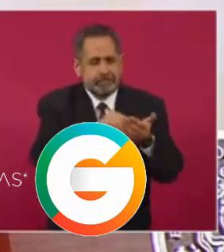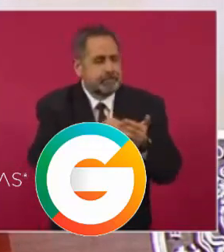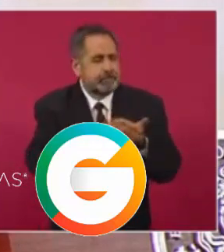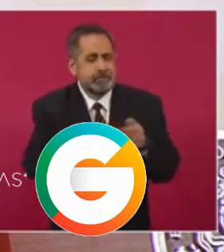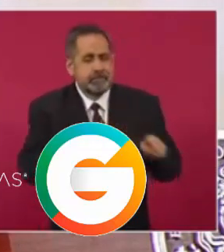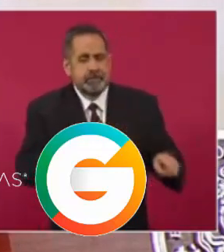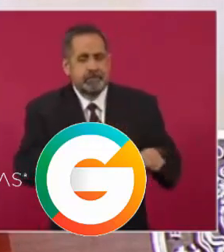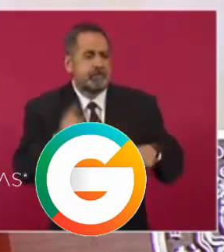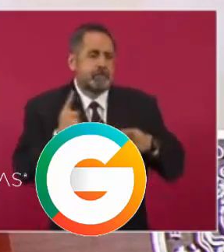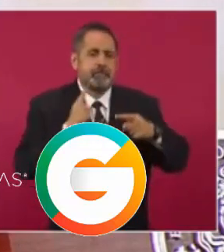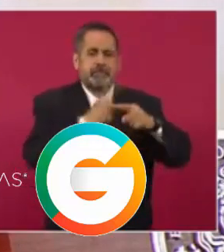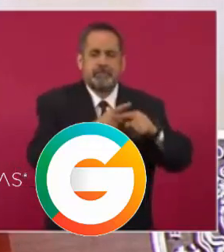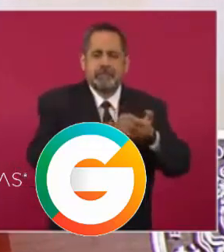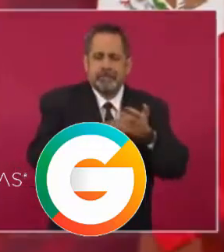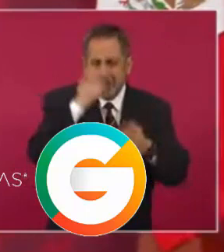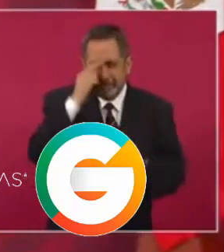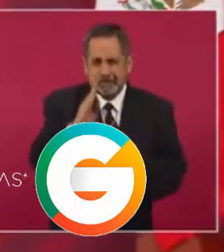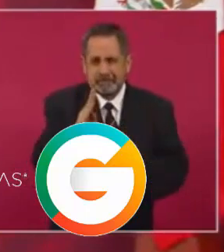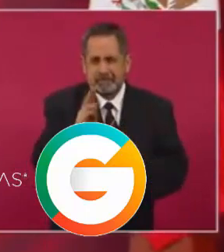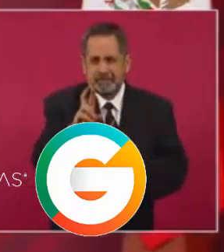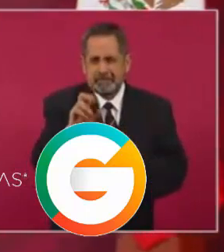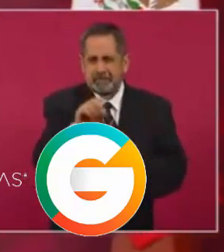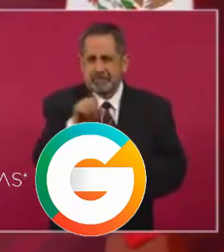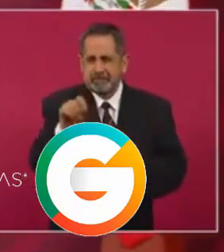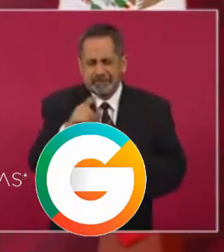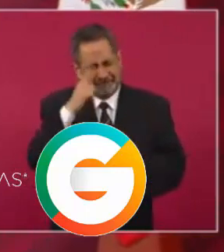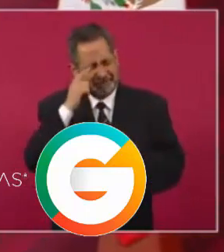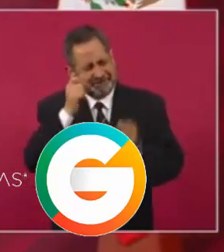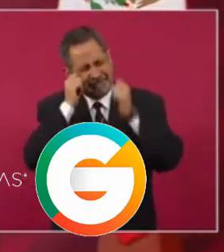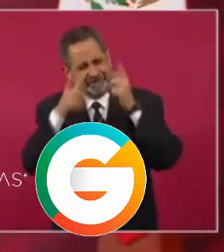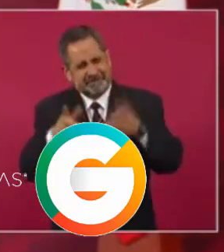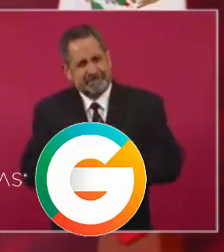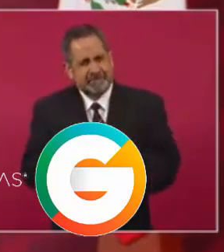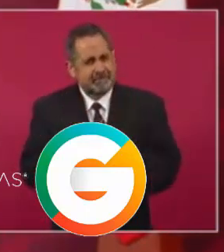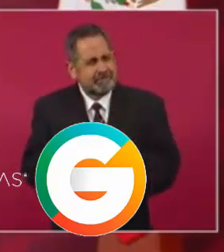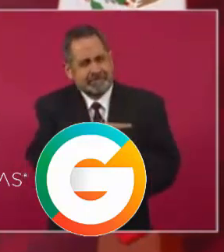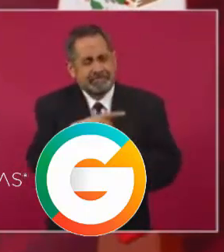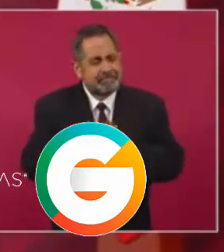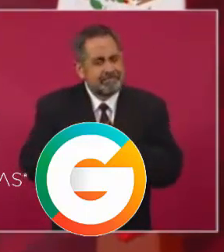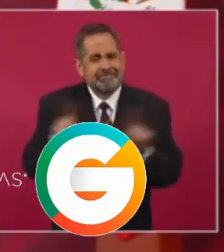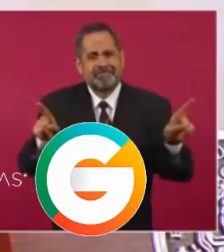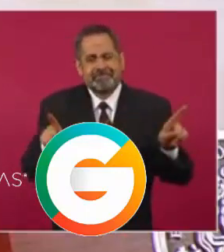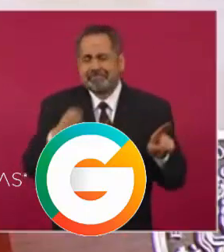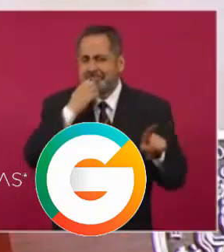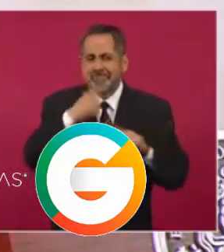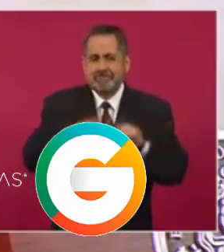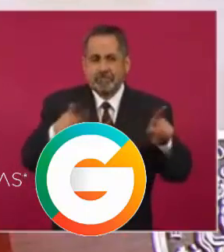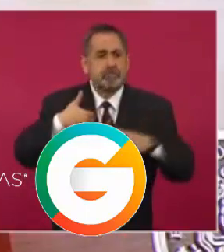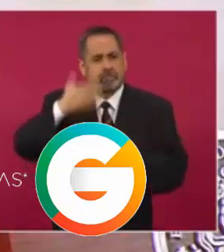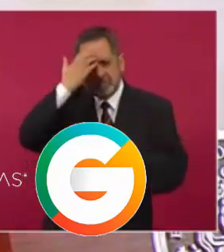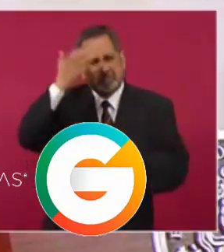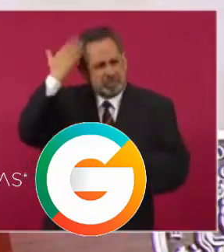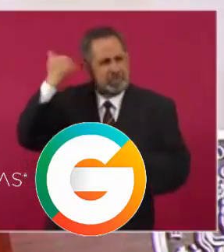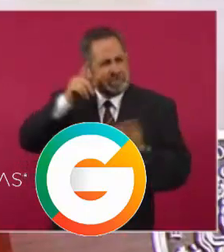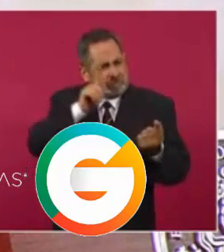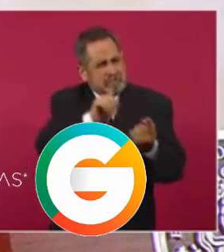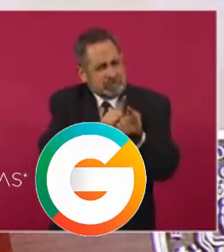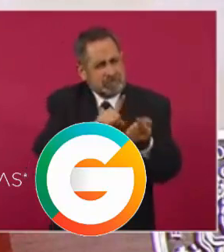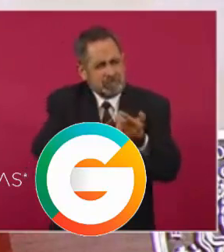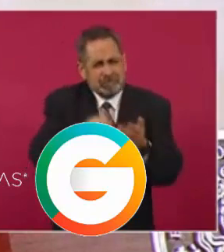más broso, que hasta me llama la atención porque no era así cuando lo conocí.